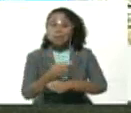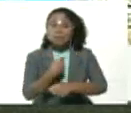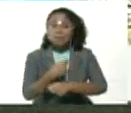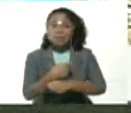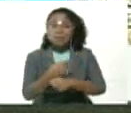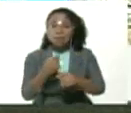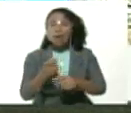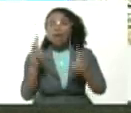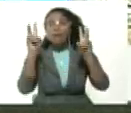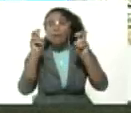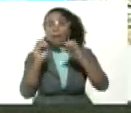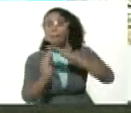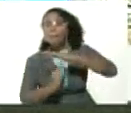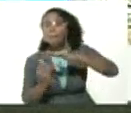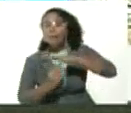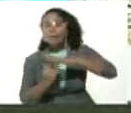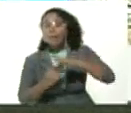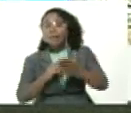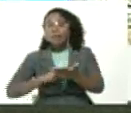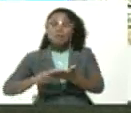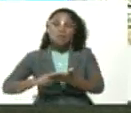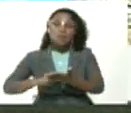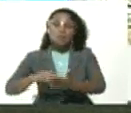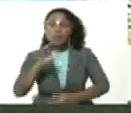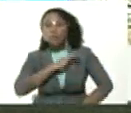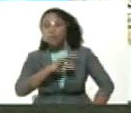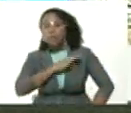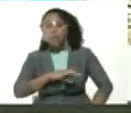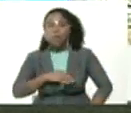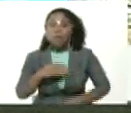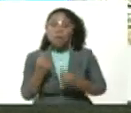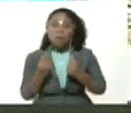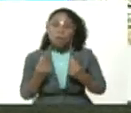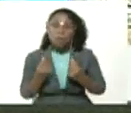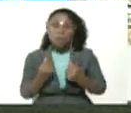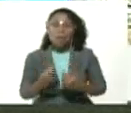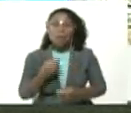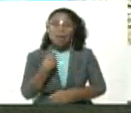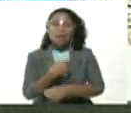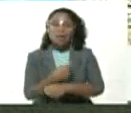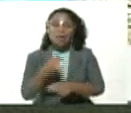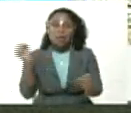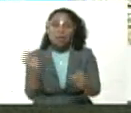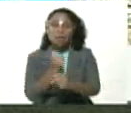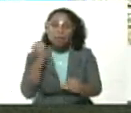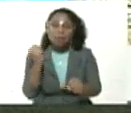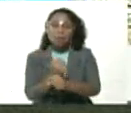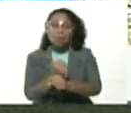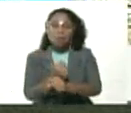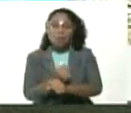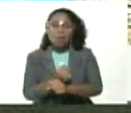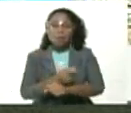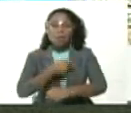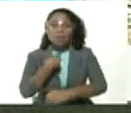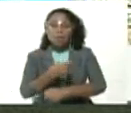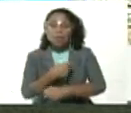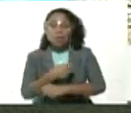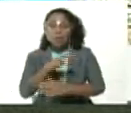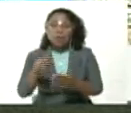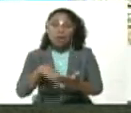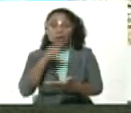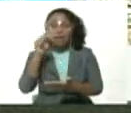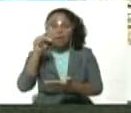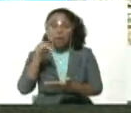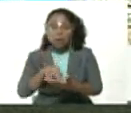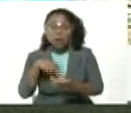las nuevas bases de la recuperación socioeconómica, del ingreso de los trabajadores, del ingreso nacional, de